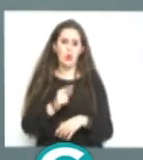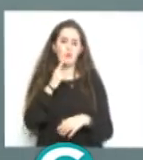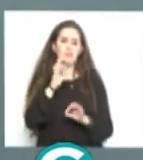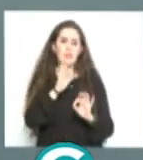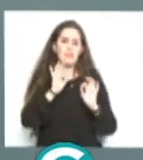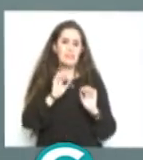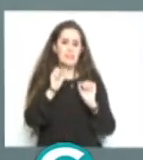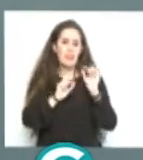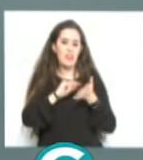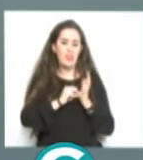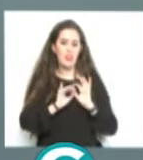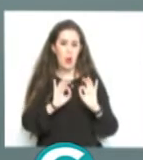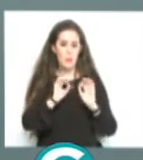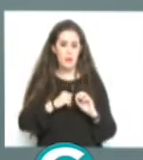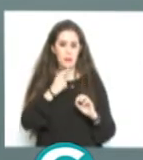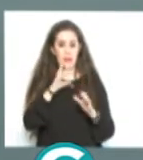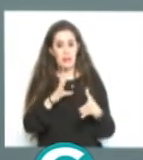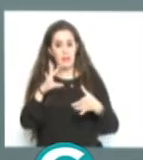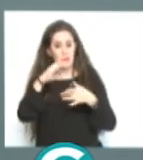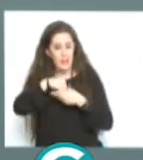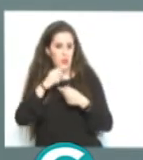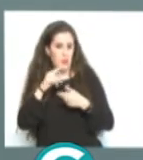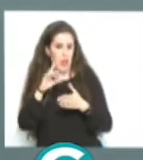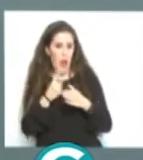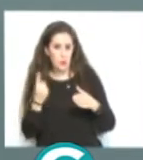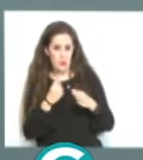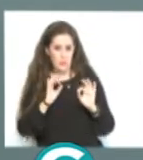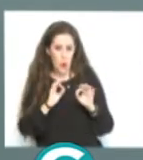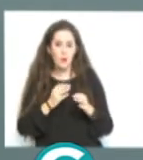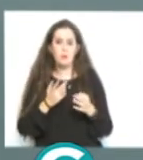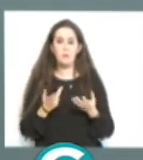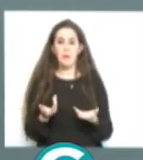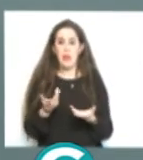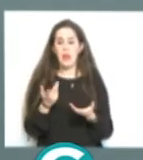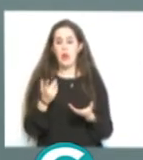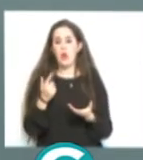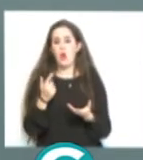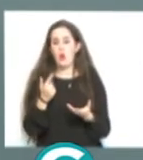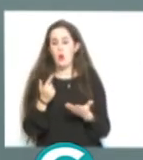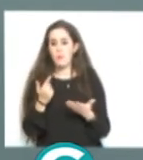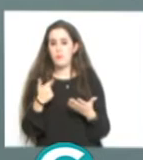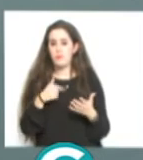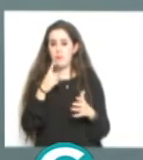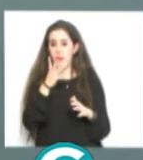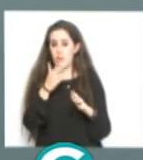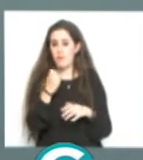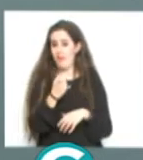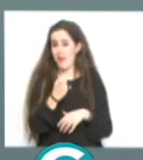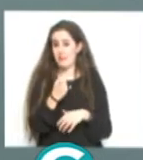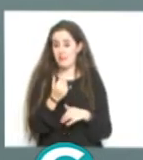síndrome, pertenece al espectro autista y se caracteriza básicamente por la falta